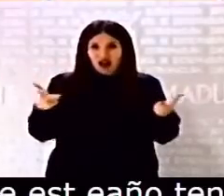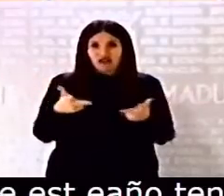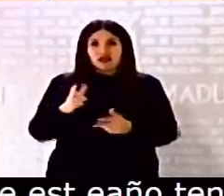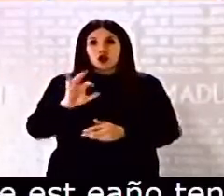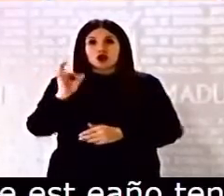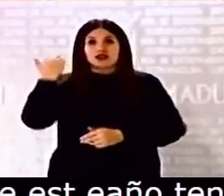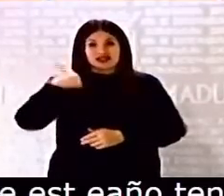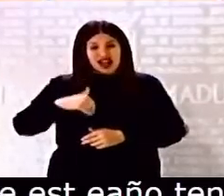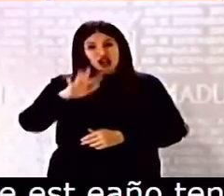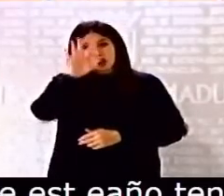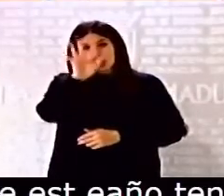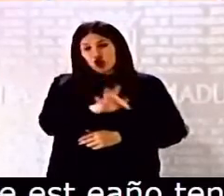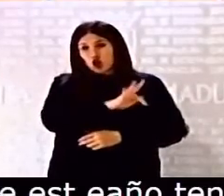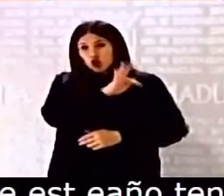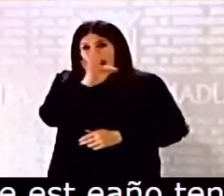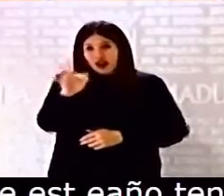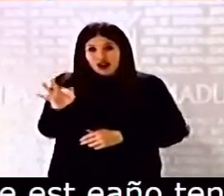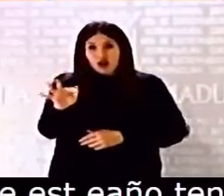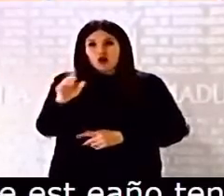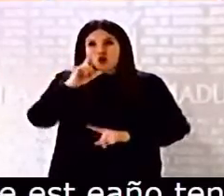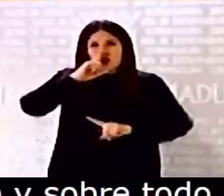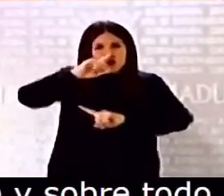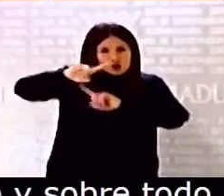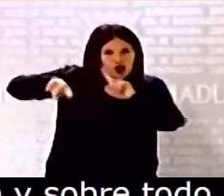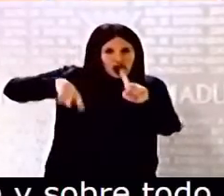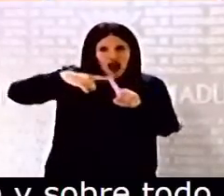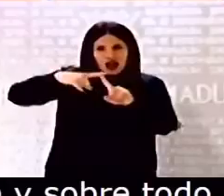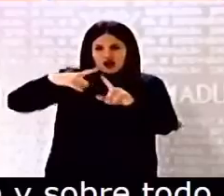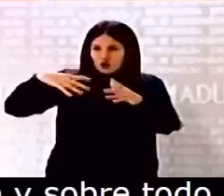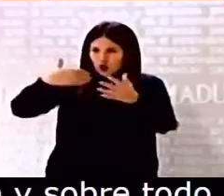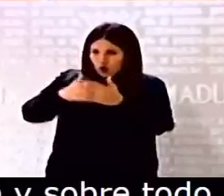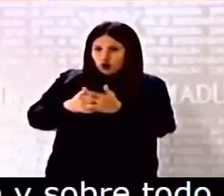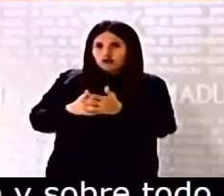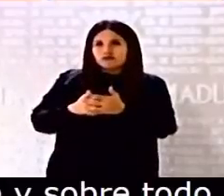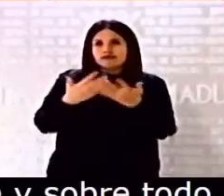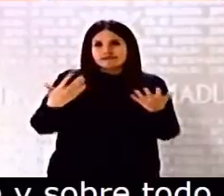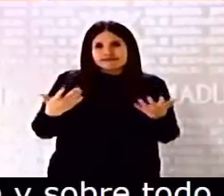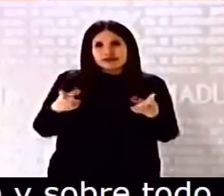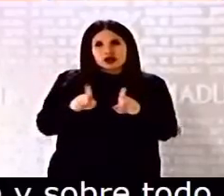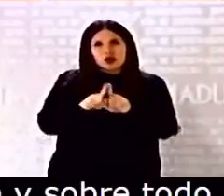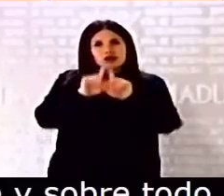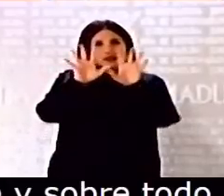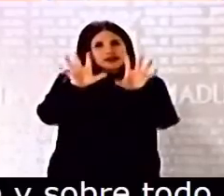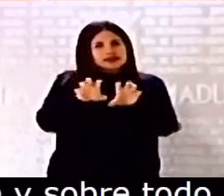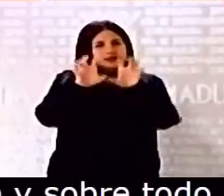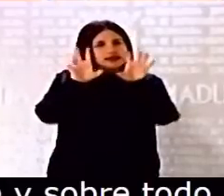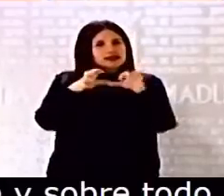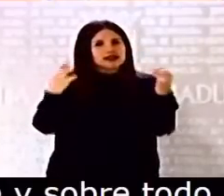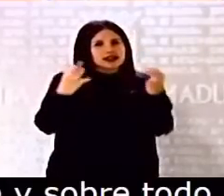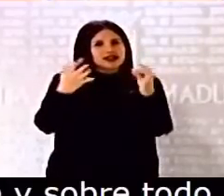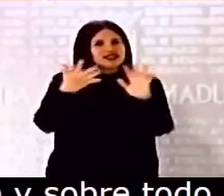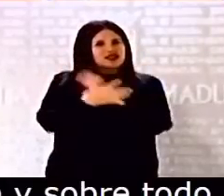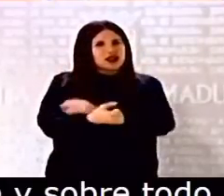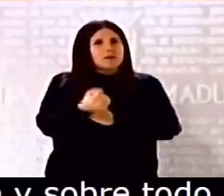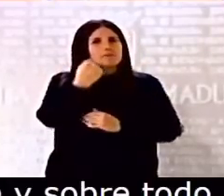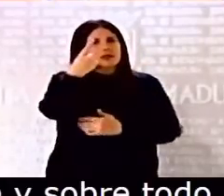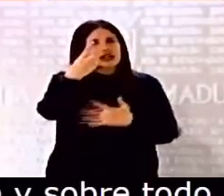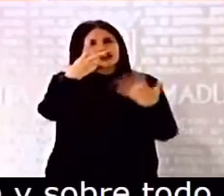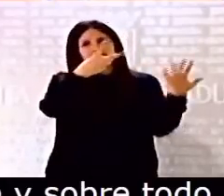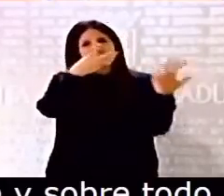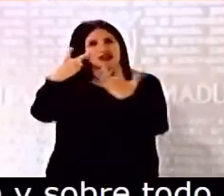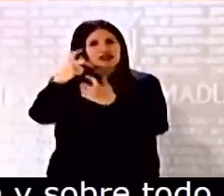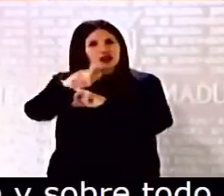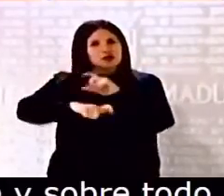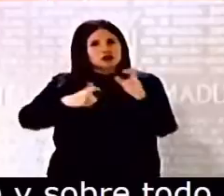esos 365 días, ¿qué lección nos deja, pues, después de esas cifras, no más de 1.700